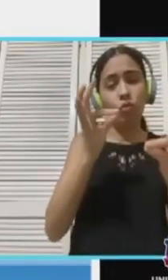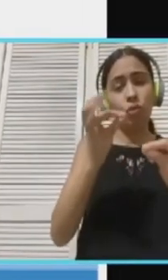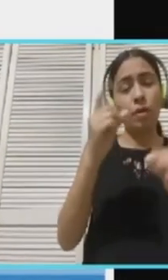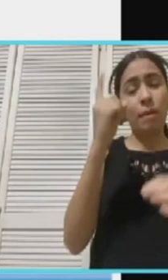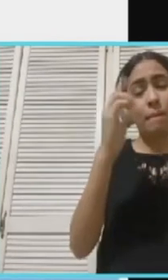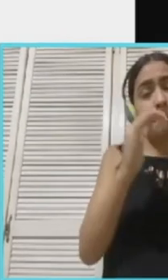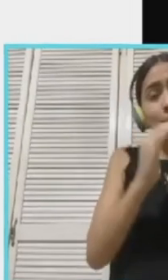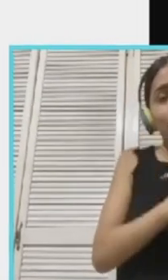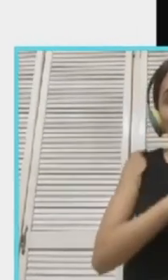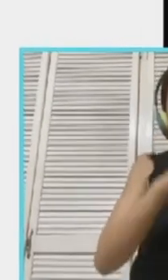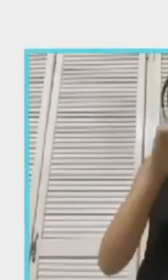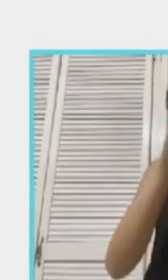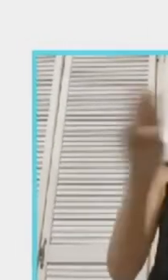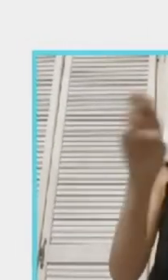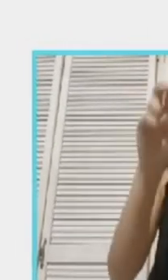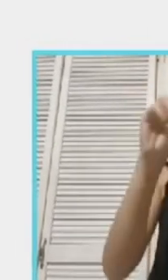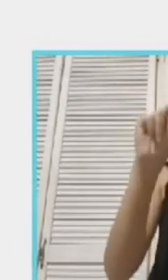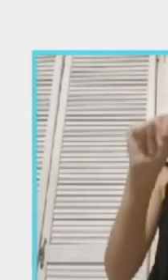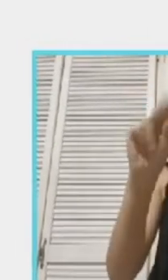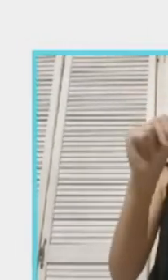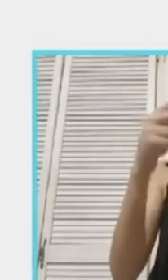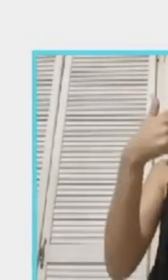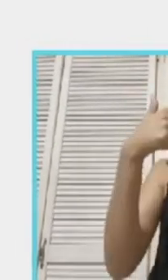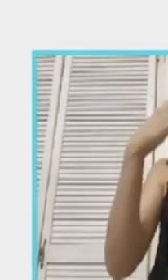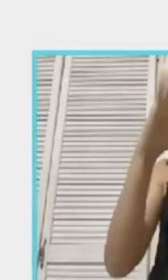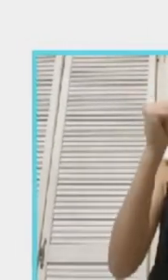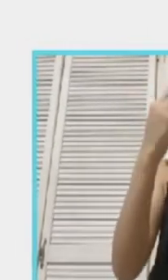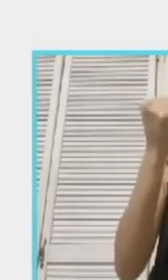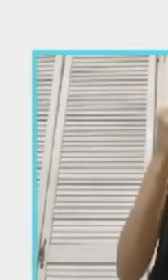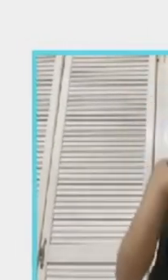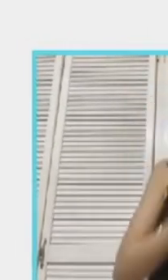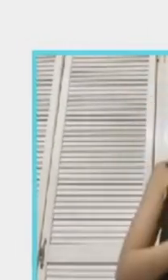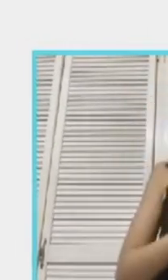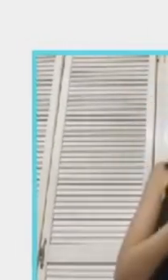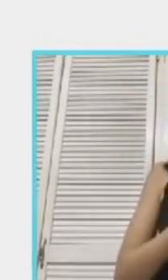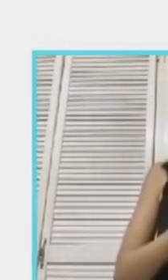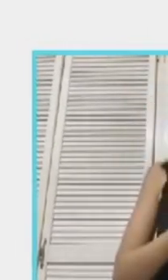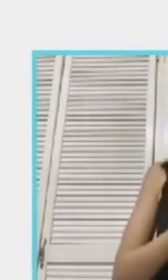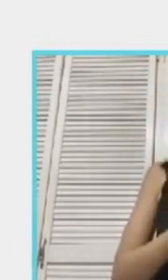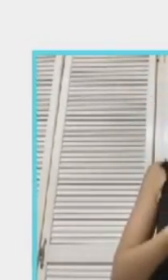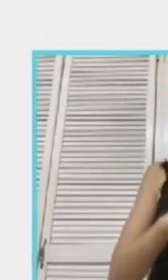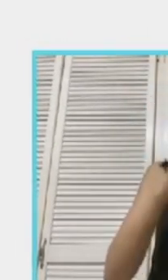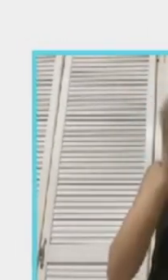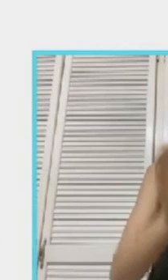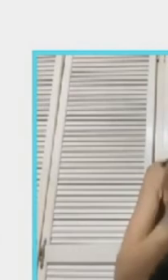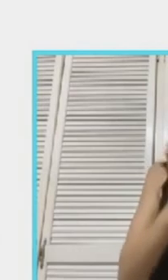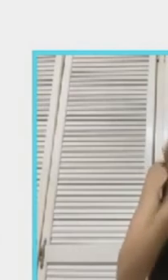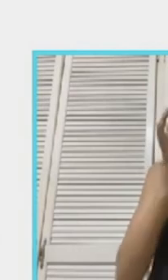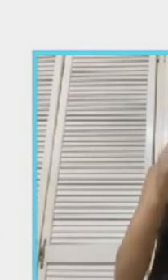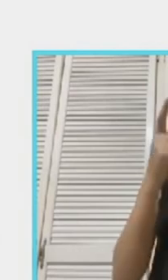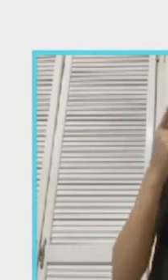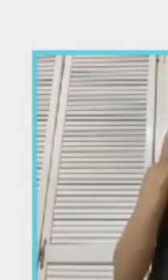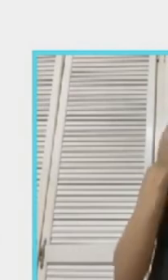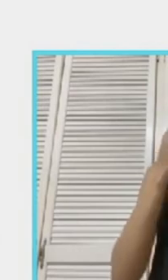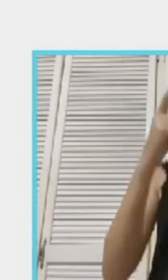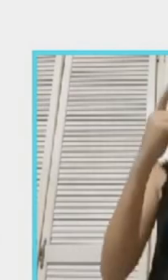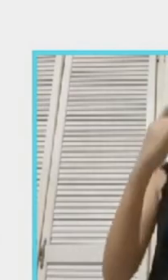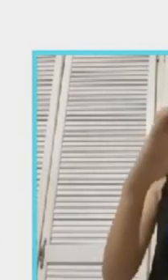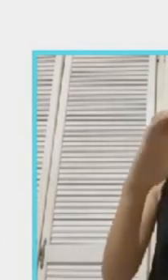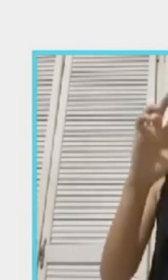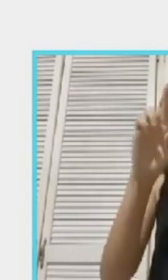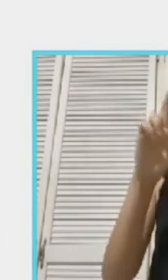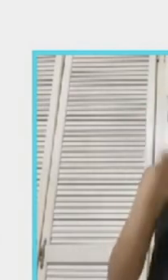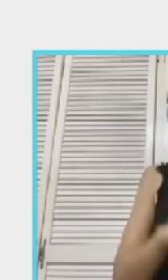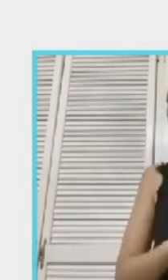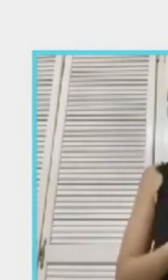la dependencia indicó que con lo anterior la cifra actual es de mil 279 casos confirmados y 224 decesos